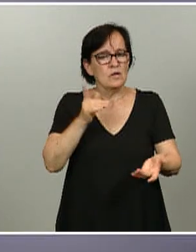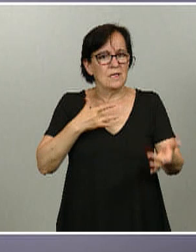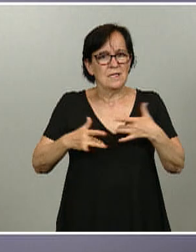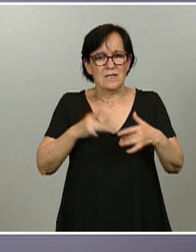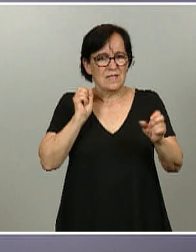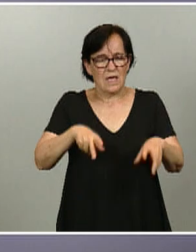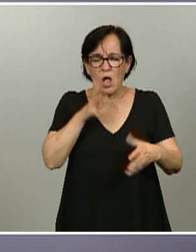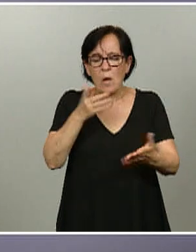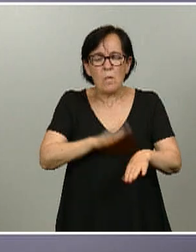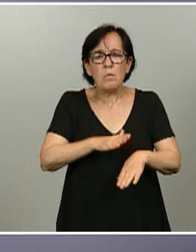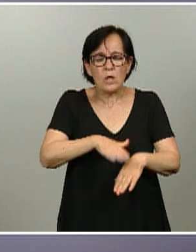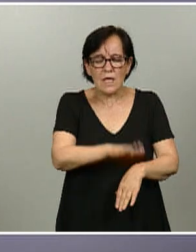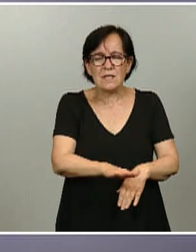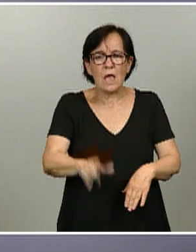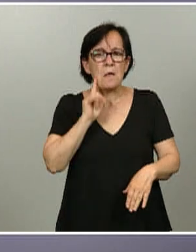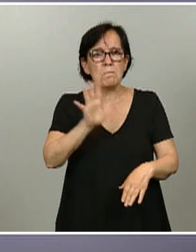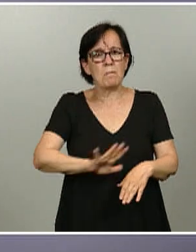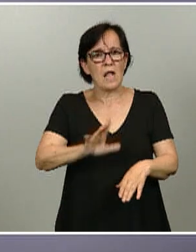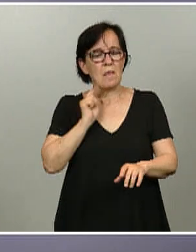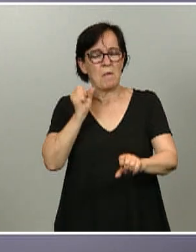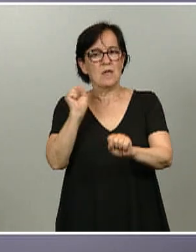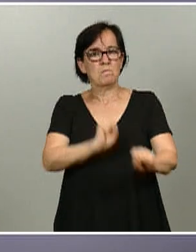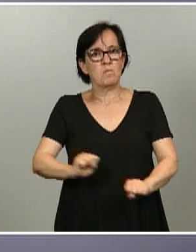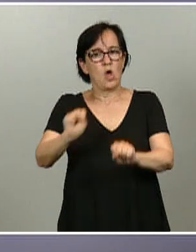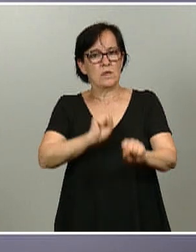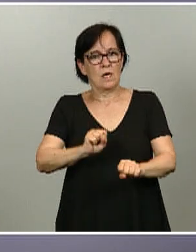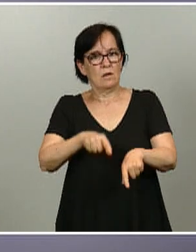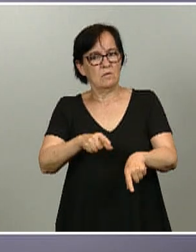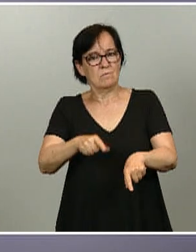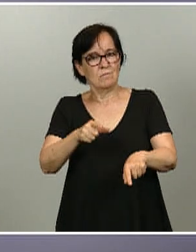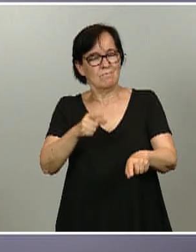niños parecen estar más protegidos frente al virus?